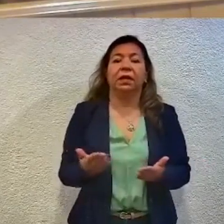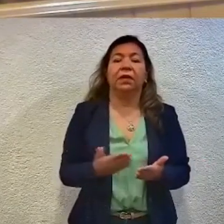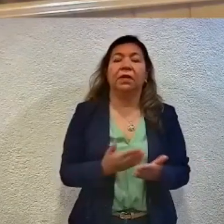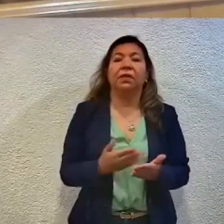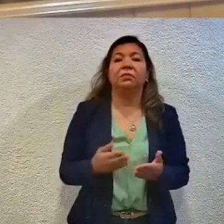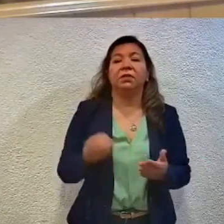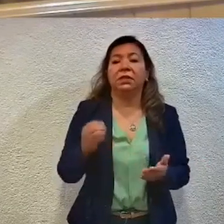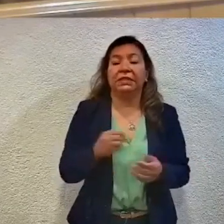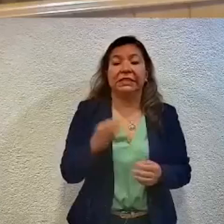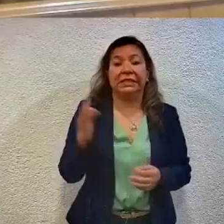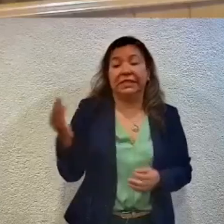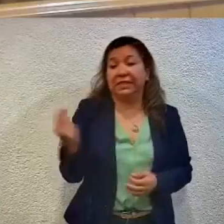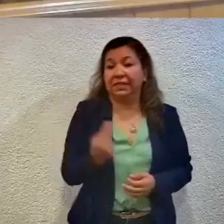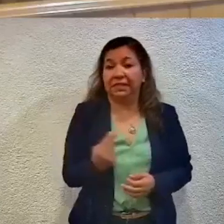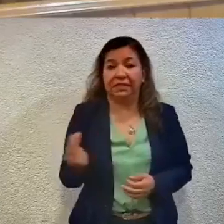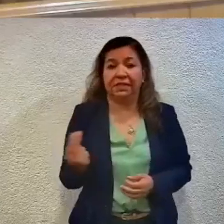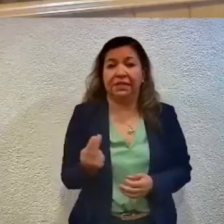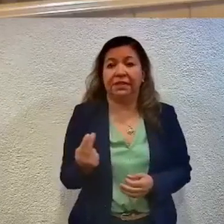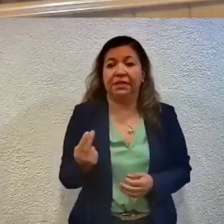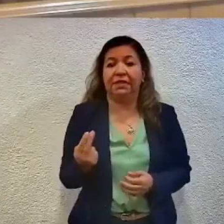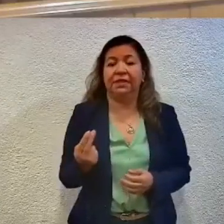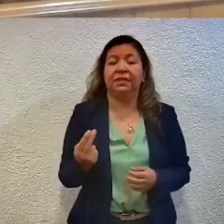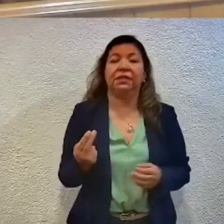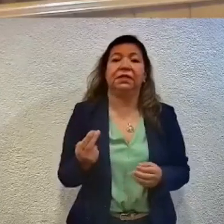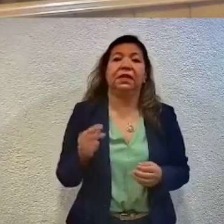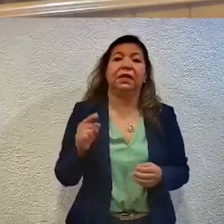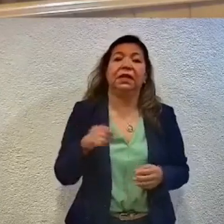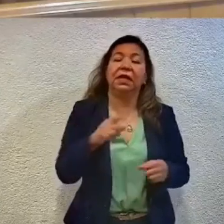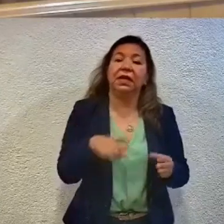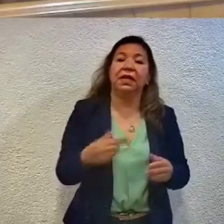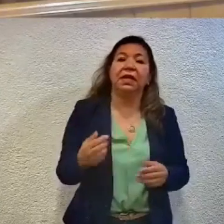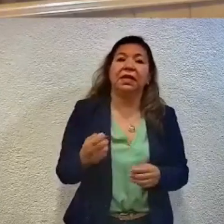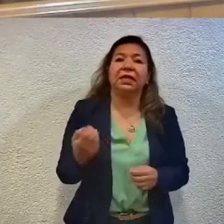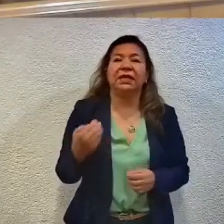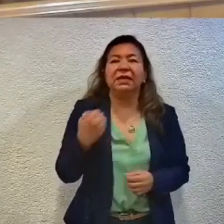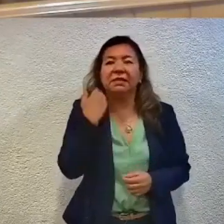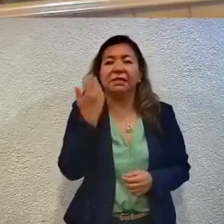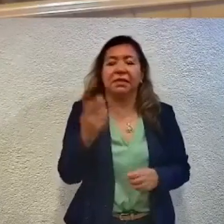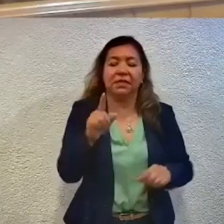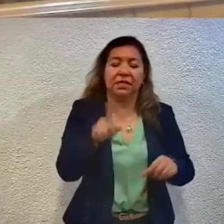que la responsable deba concluir la improcedencia del recuento pedido,